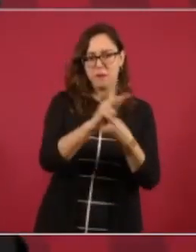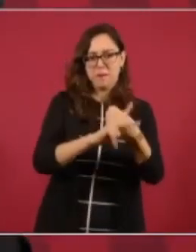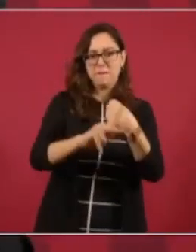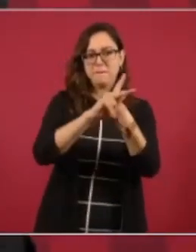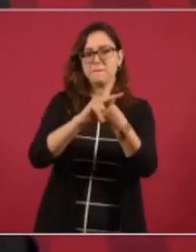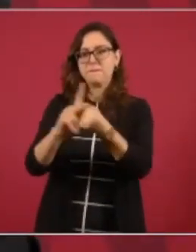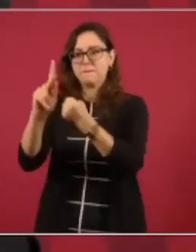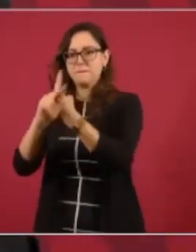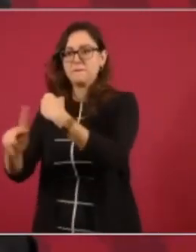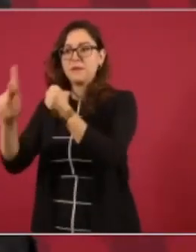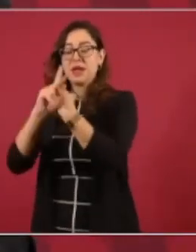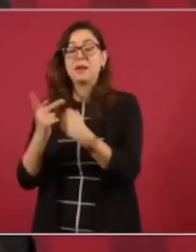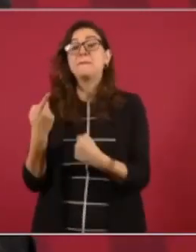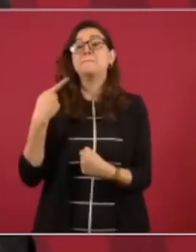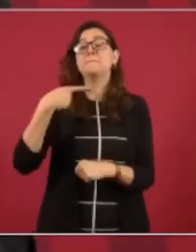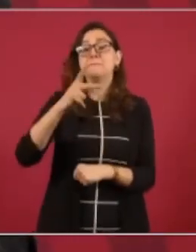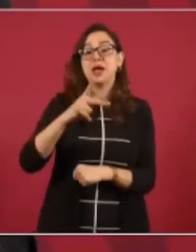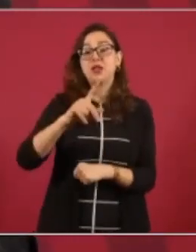todos los efectos